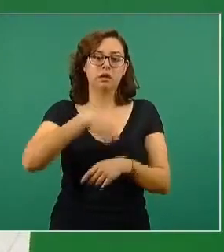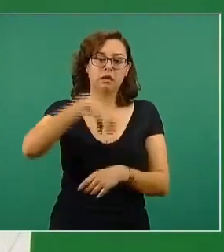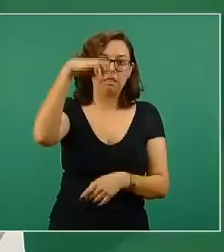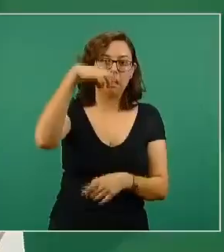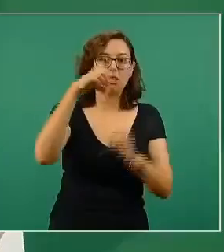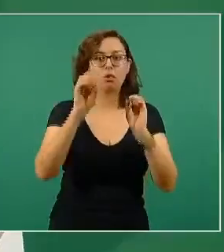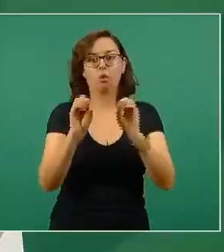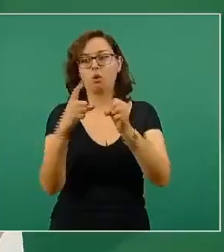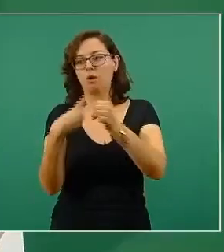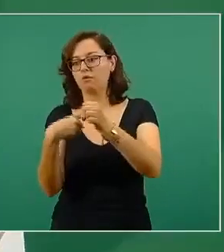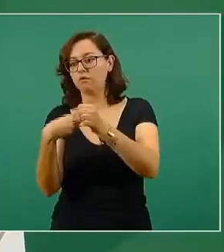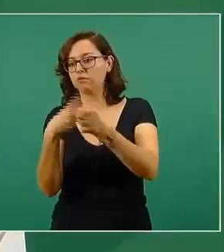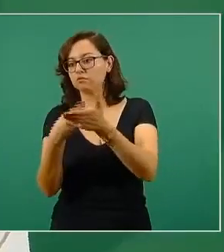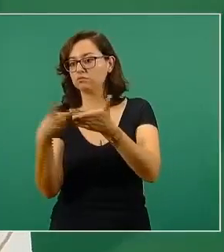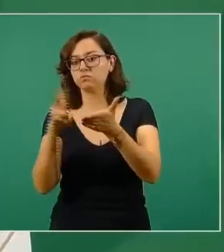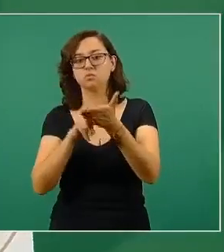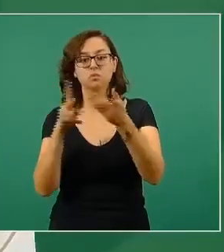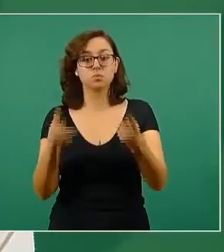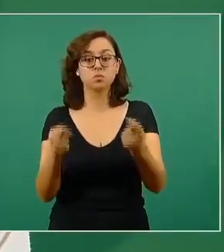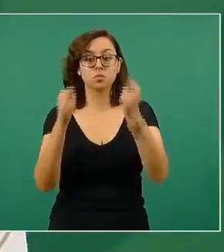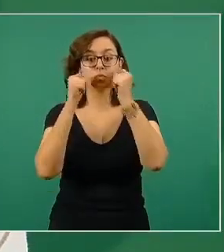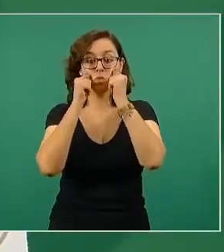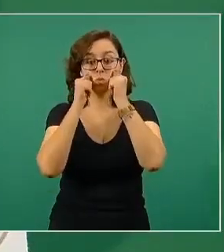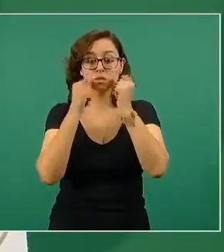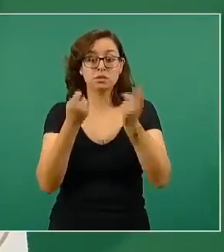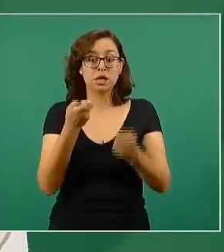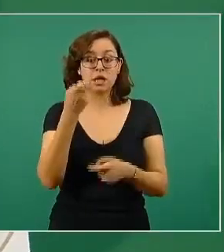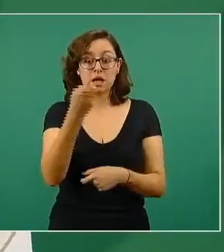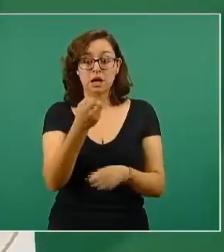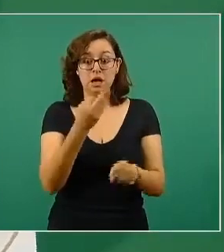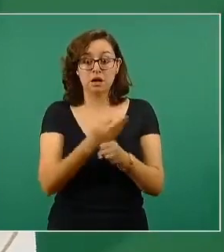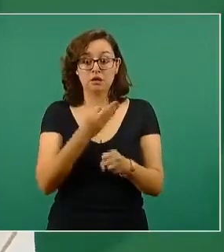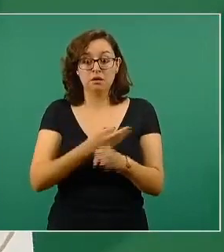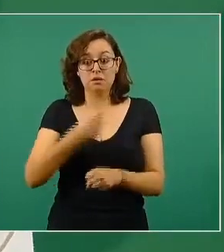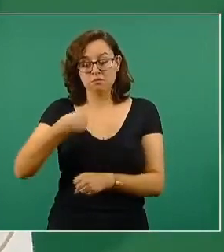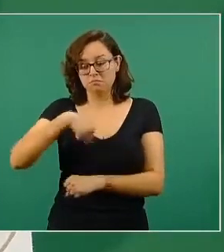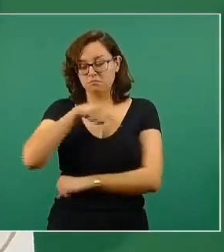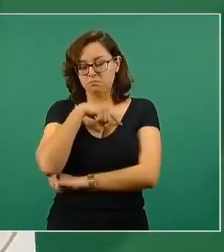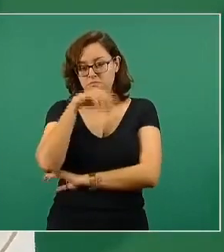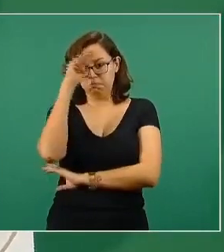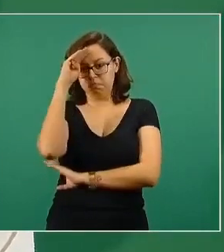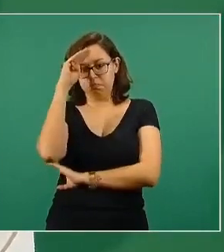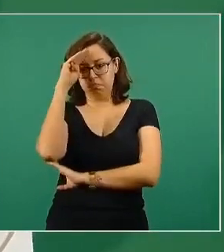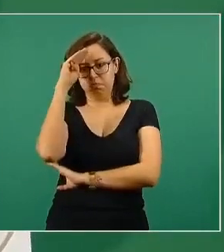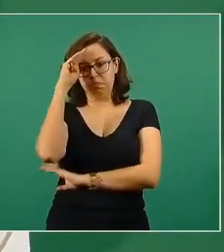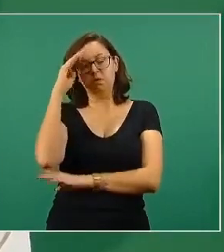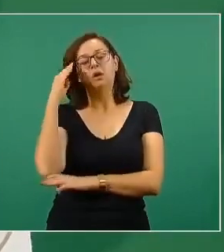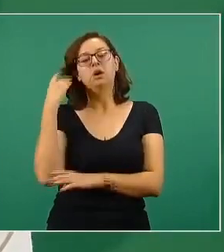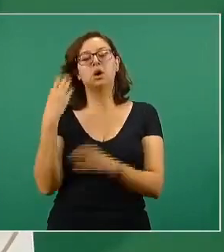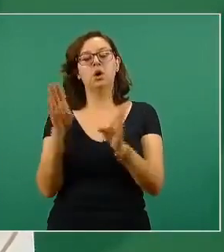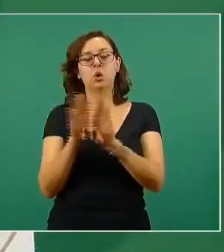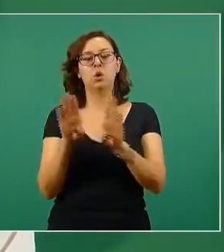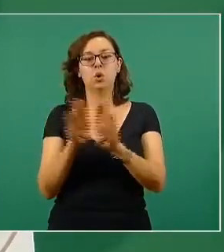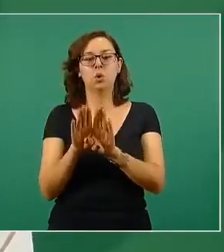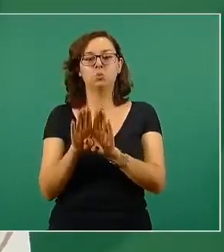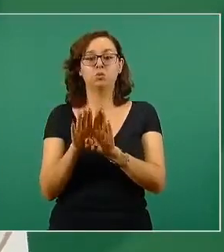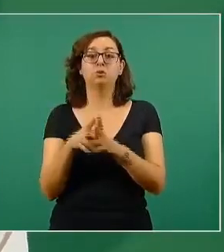condiciones, tanto la edad como la comorbilidad. Entonces, lo que estamos analizando es esa evidencia para posiblemente